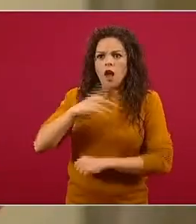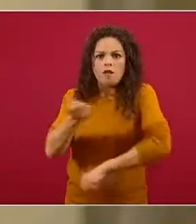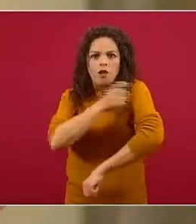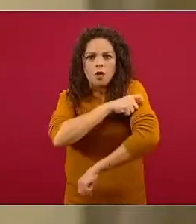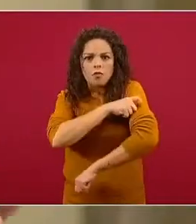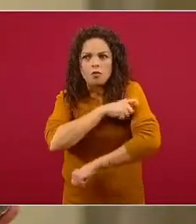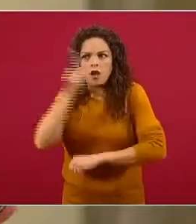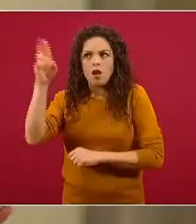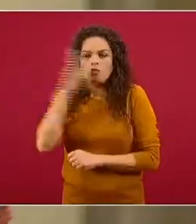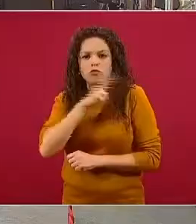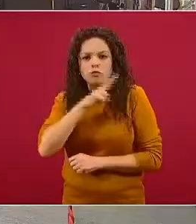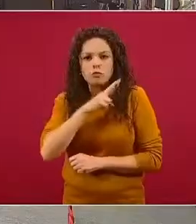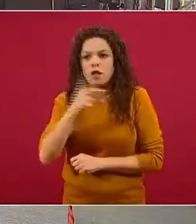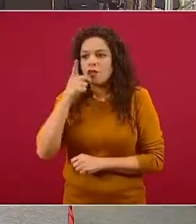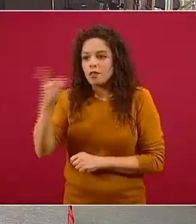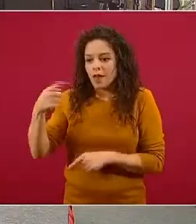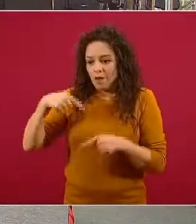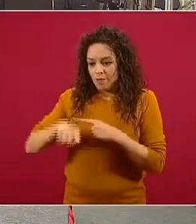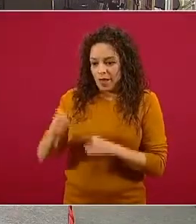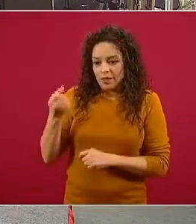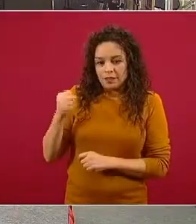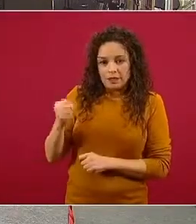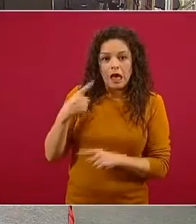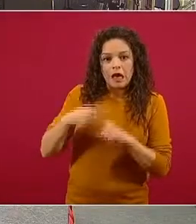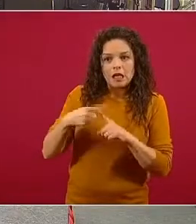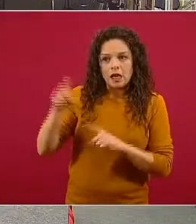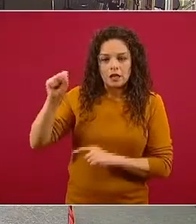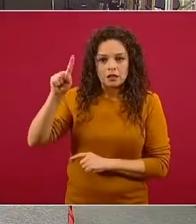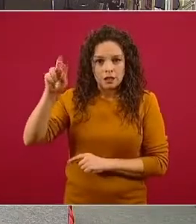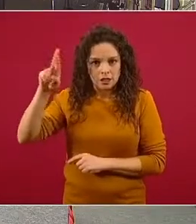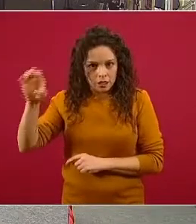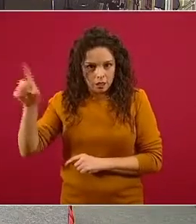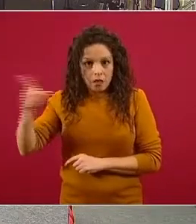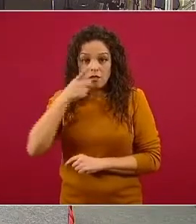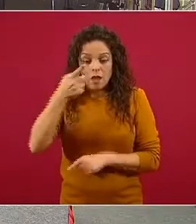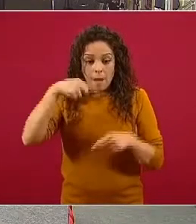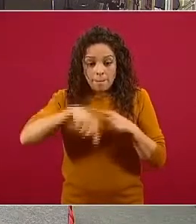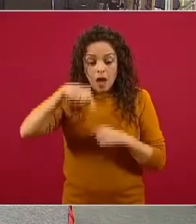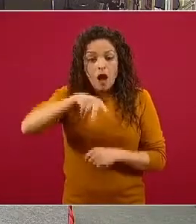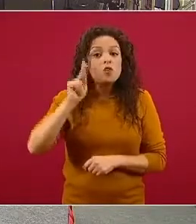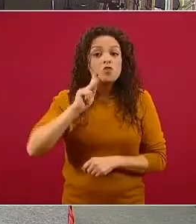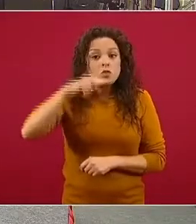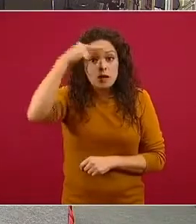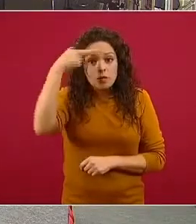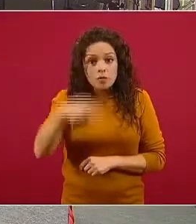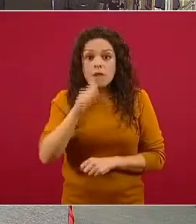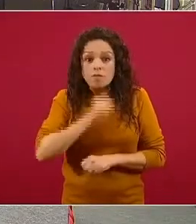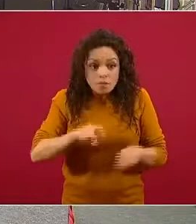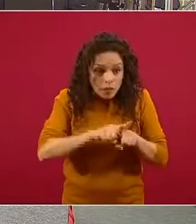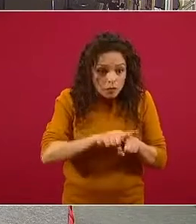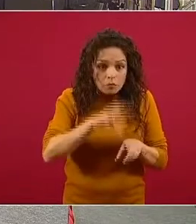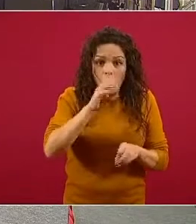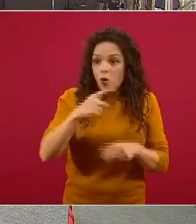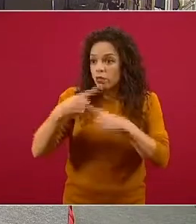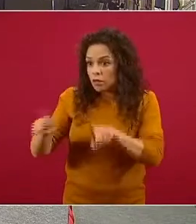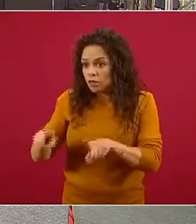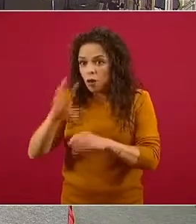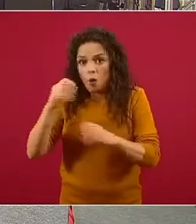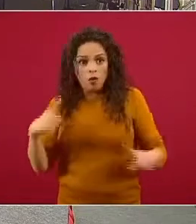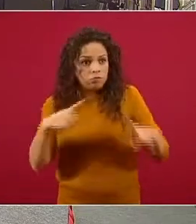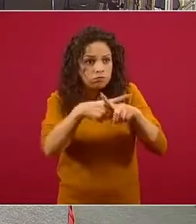dijo a principios de septiembre que se iban a aplicar 500,000 pruebas en México. ¿Es la misma, es diferente, en algún momento se cruzan?